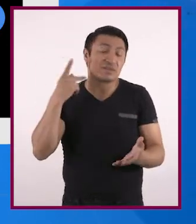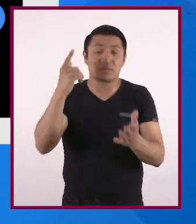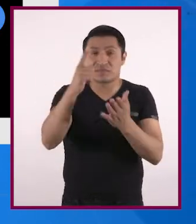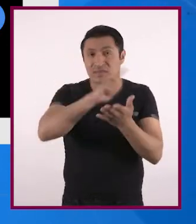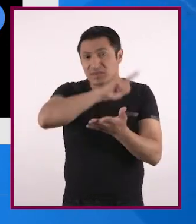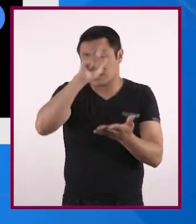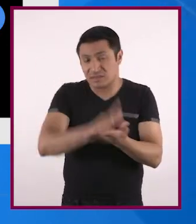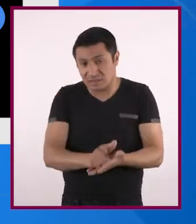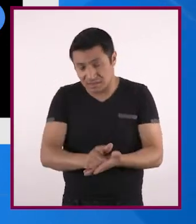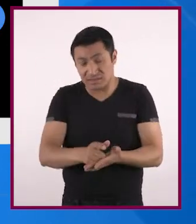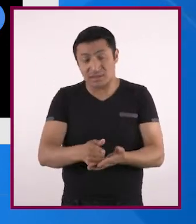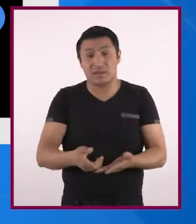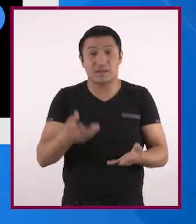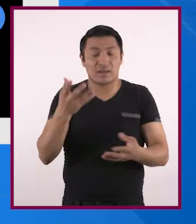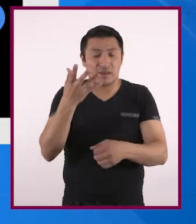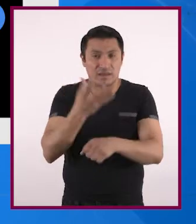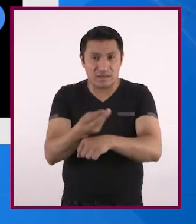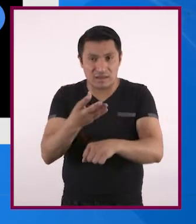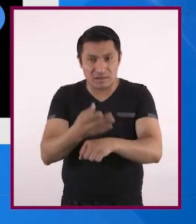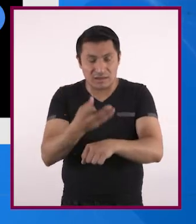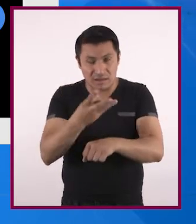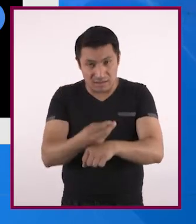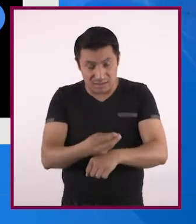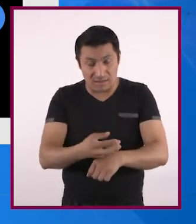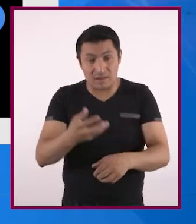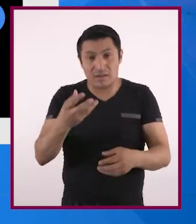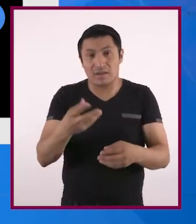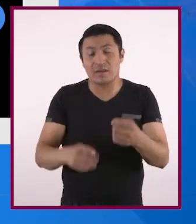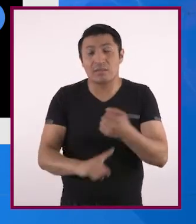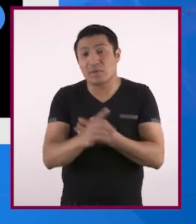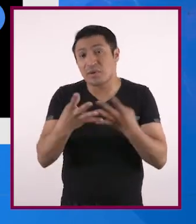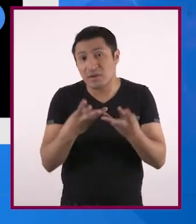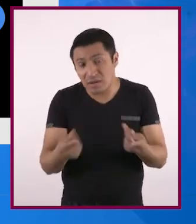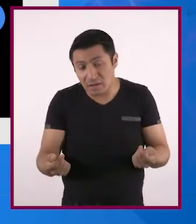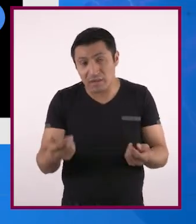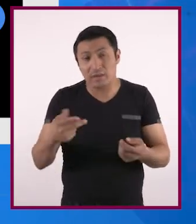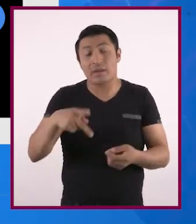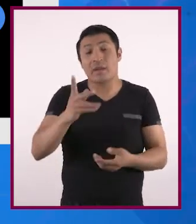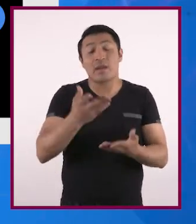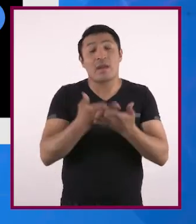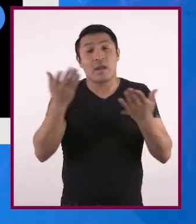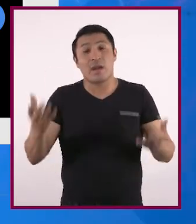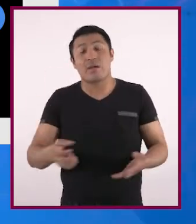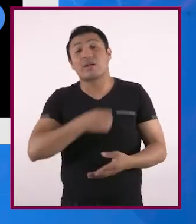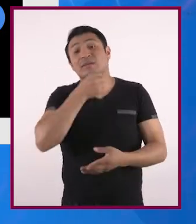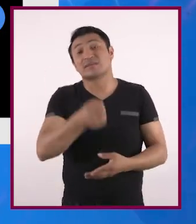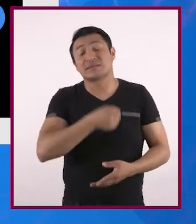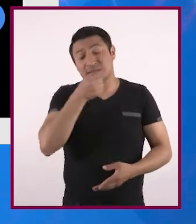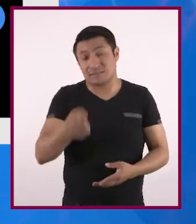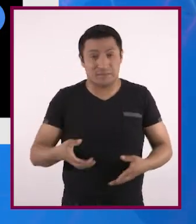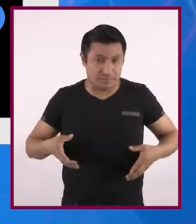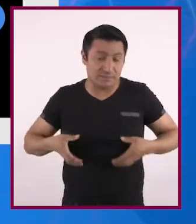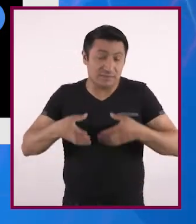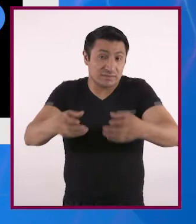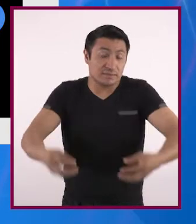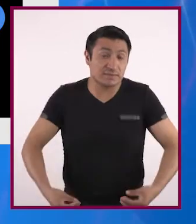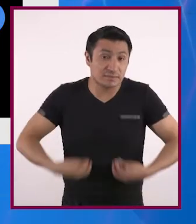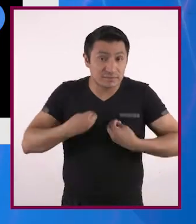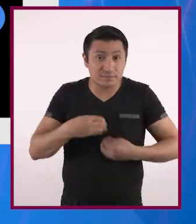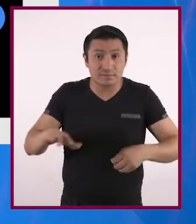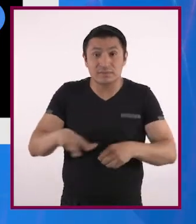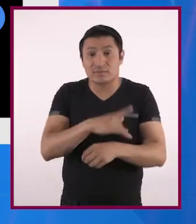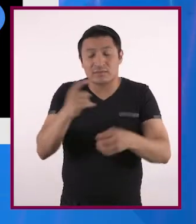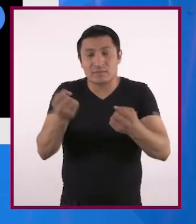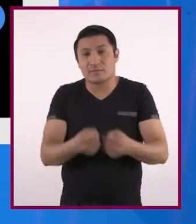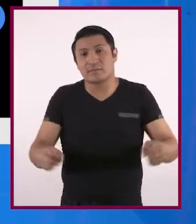problema hasta cierto punto y entonces ahora sobre todo son adultos mayores porque la sociedad poco a poco descarta a las personas que ya no